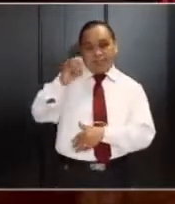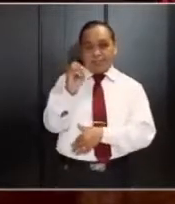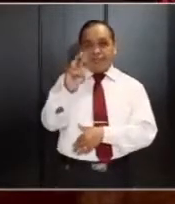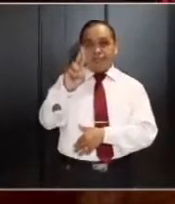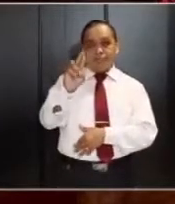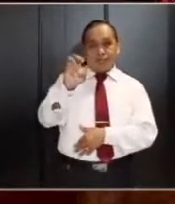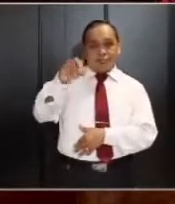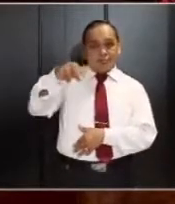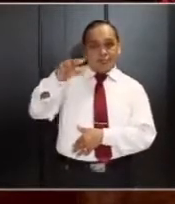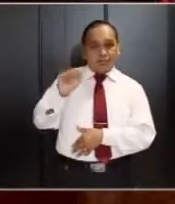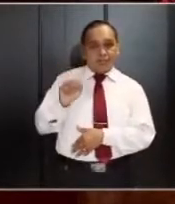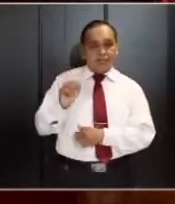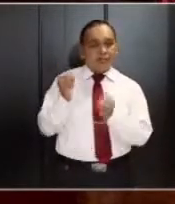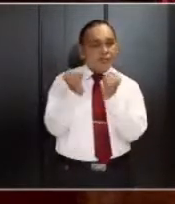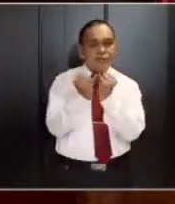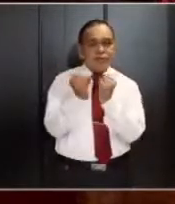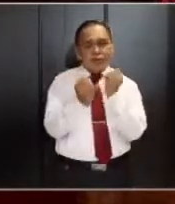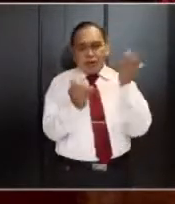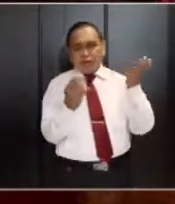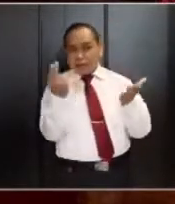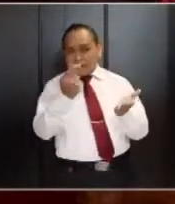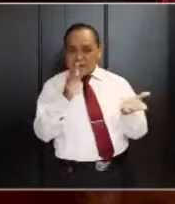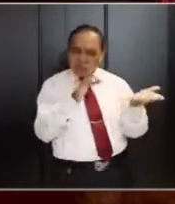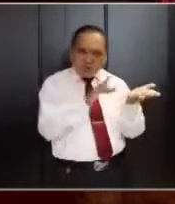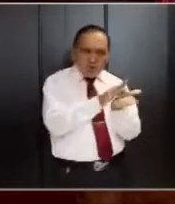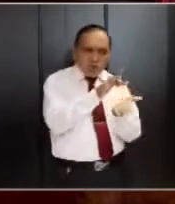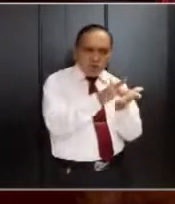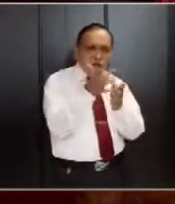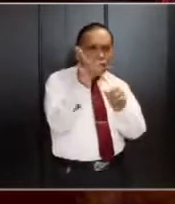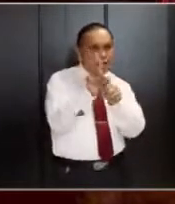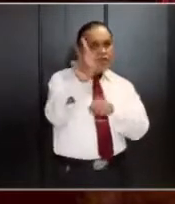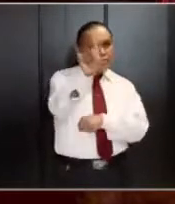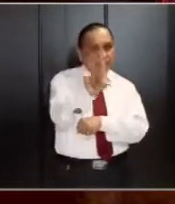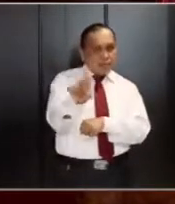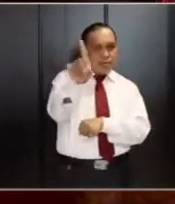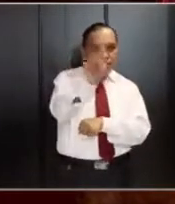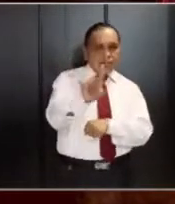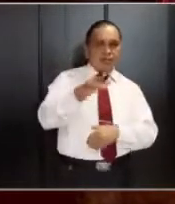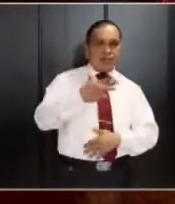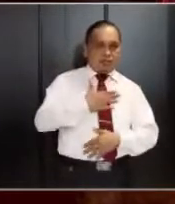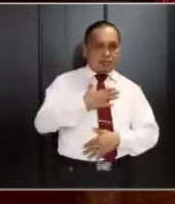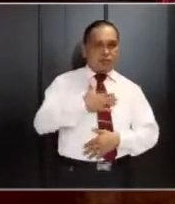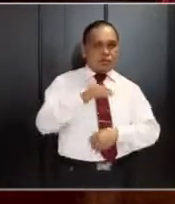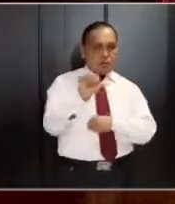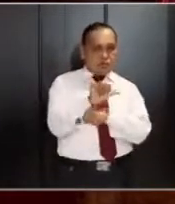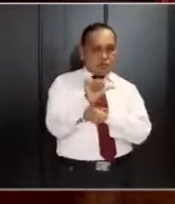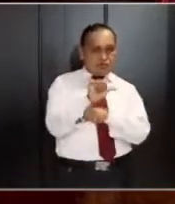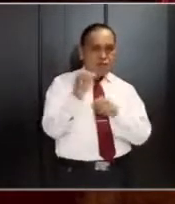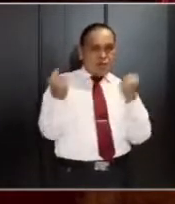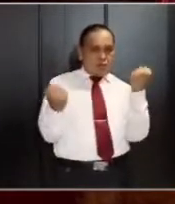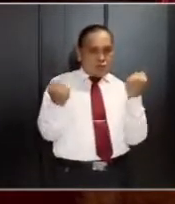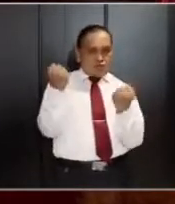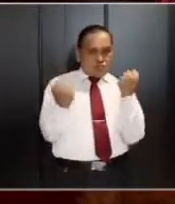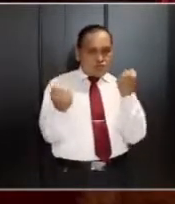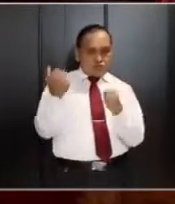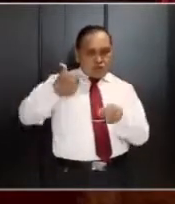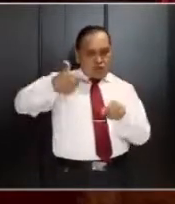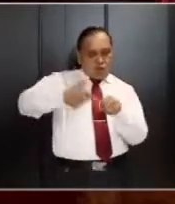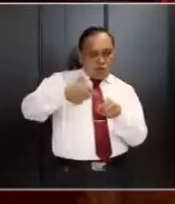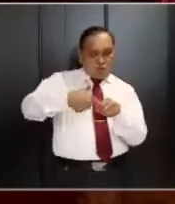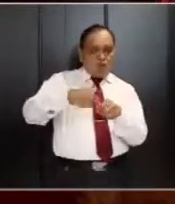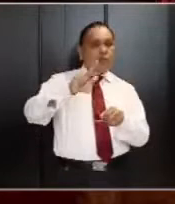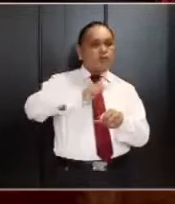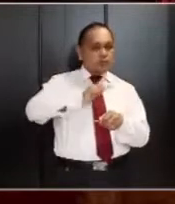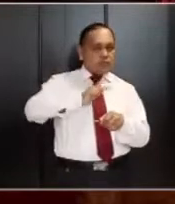apoyarme y uno también va a apoyarlos. En domingo, con mi coche, con mi gasolina, fui muy cuidadosa de ni siquiera